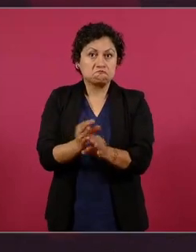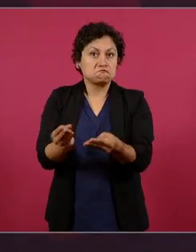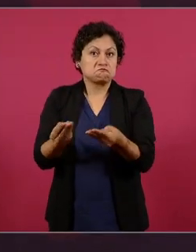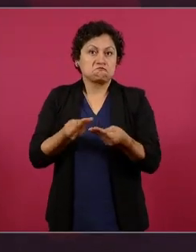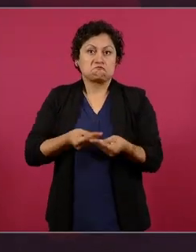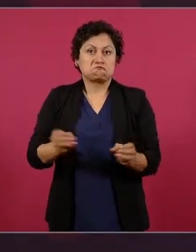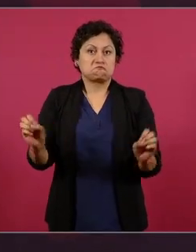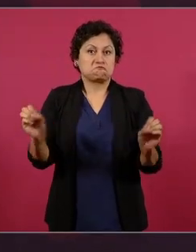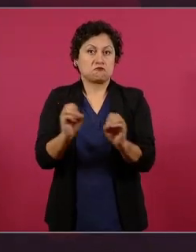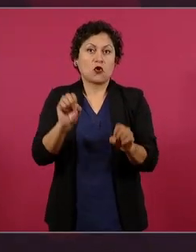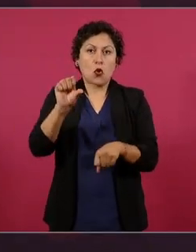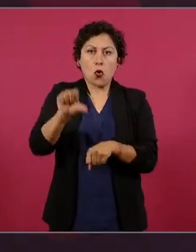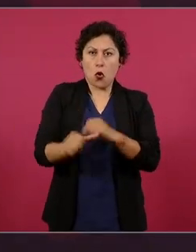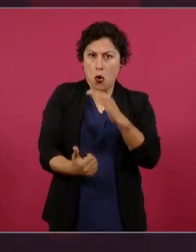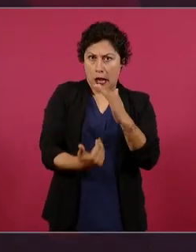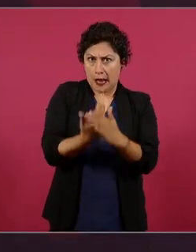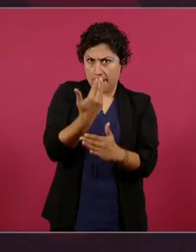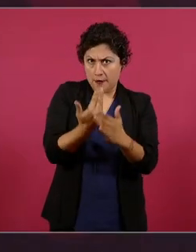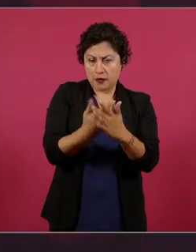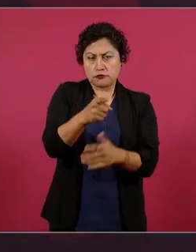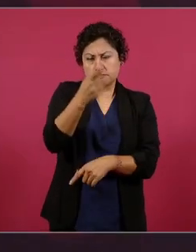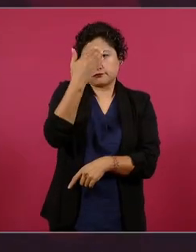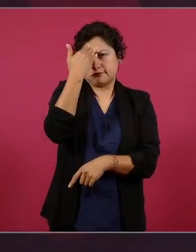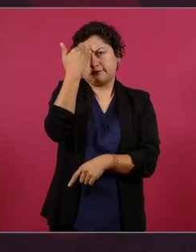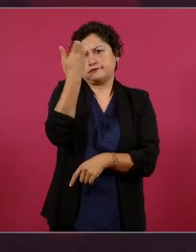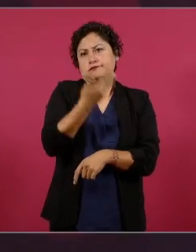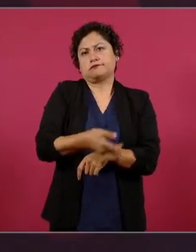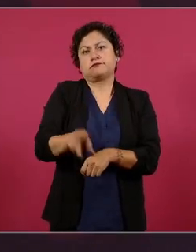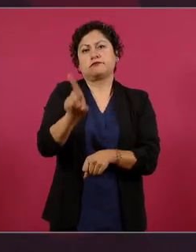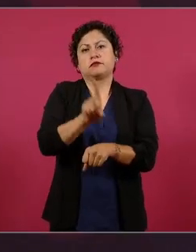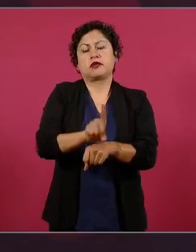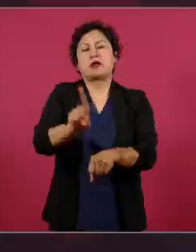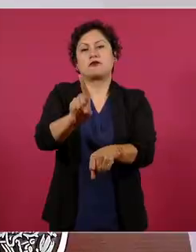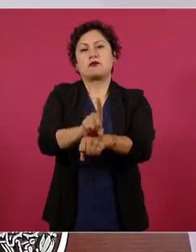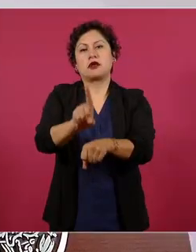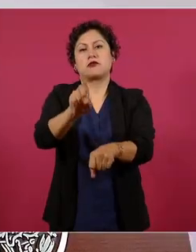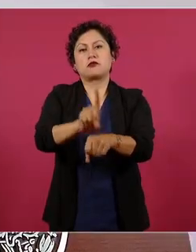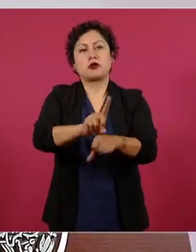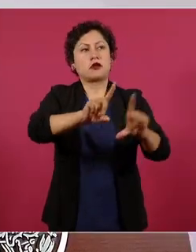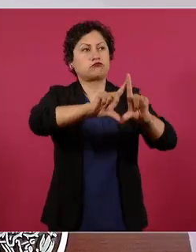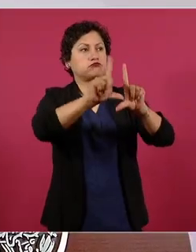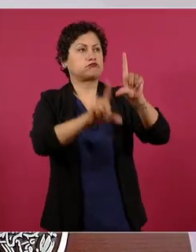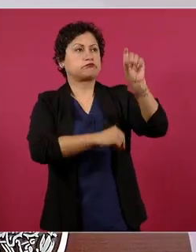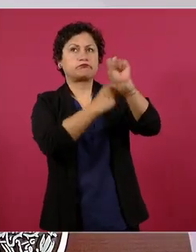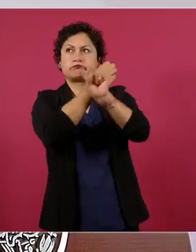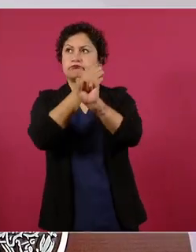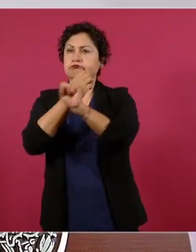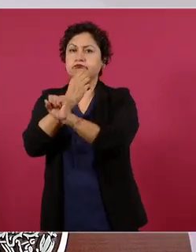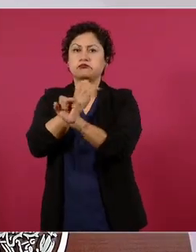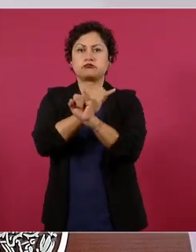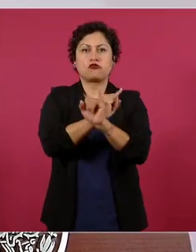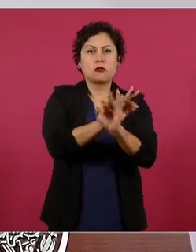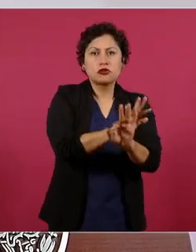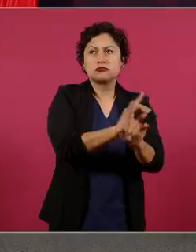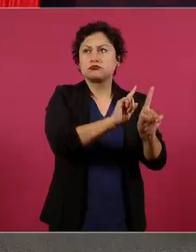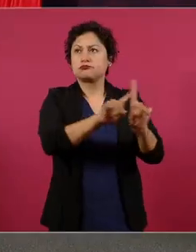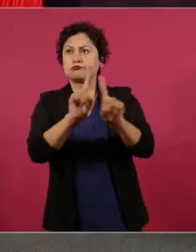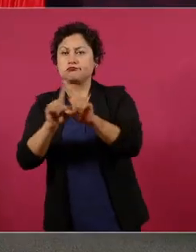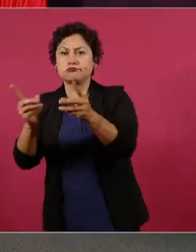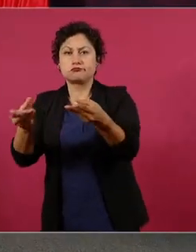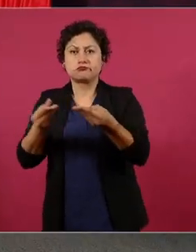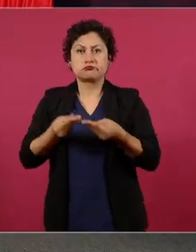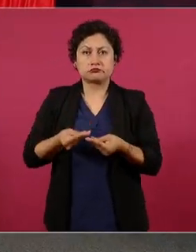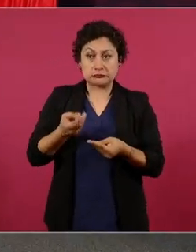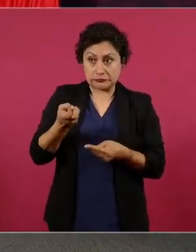una revisión, como lo hacemos todos los días, de los conflictos en el país, no reportaron